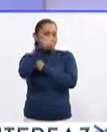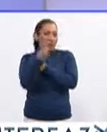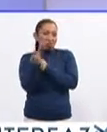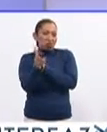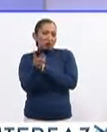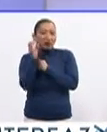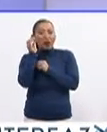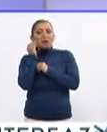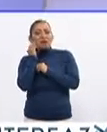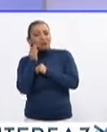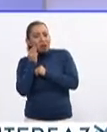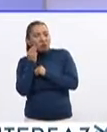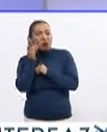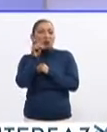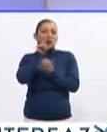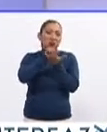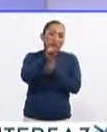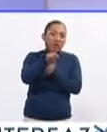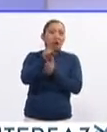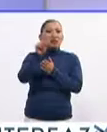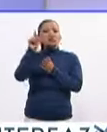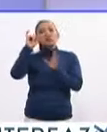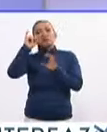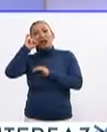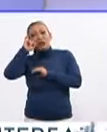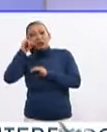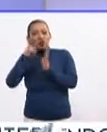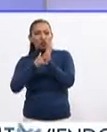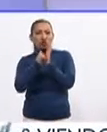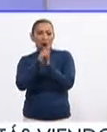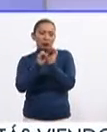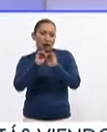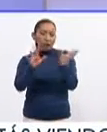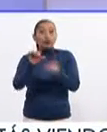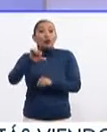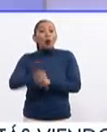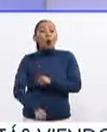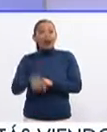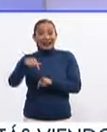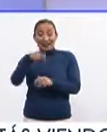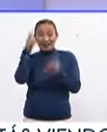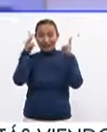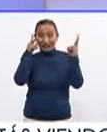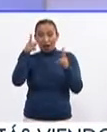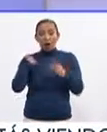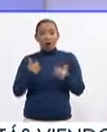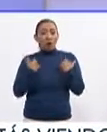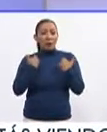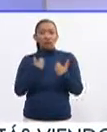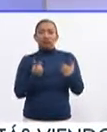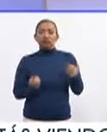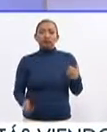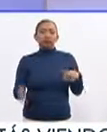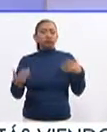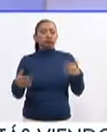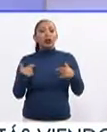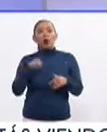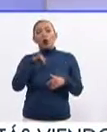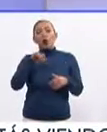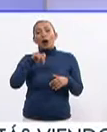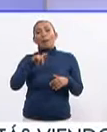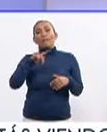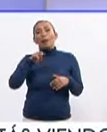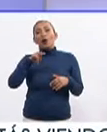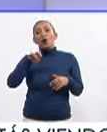México por Facebook, Twitter, Instagram y YouTube, por supuesto. Hoy tenemos en el estudio un joven talentosísimo. Él es Juan